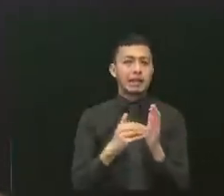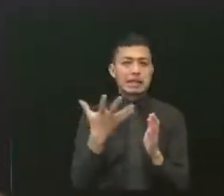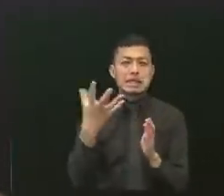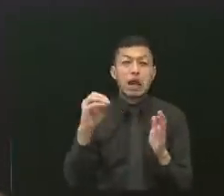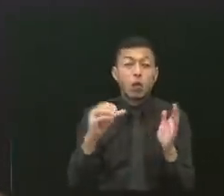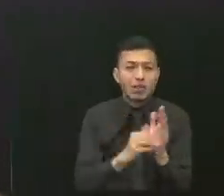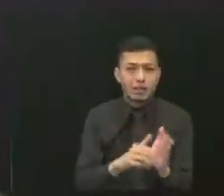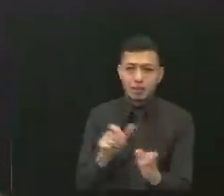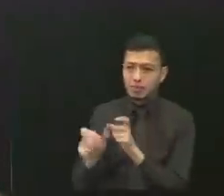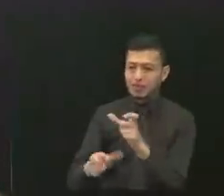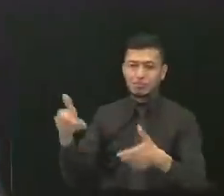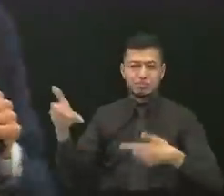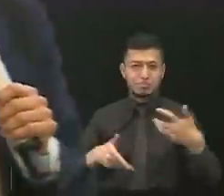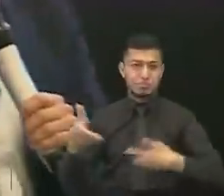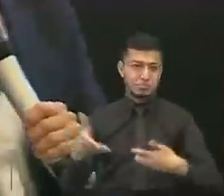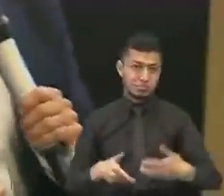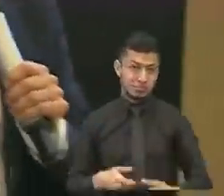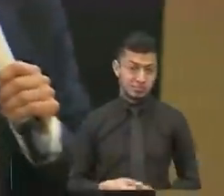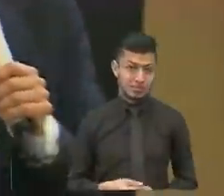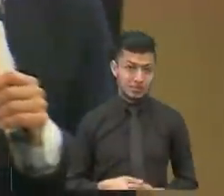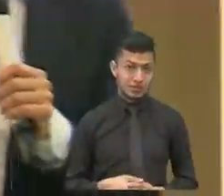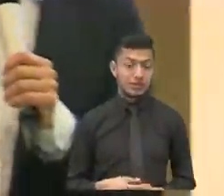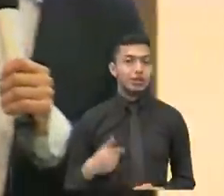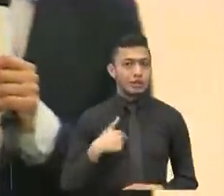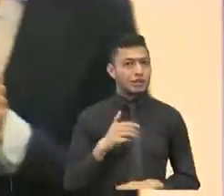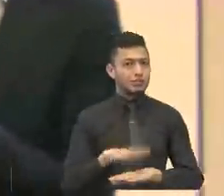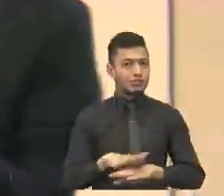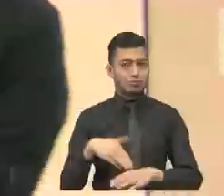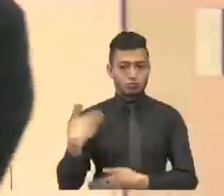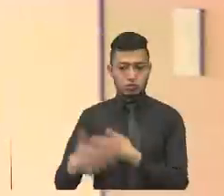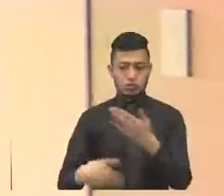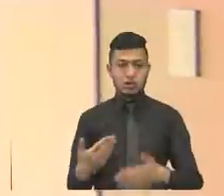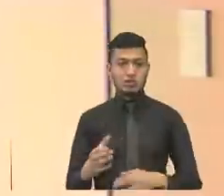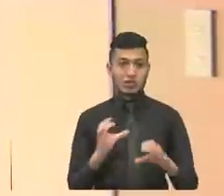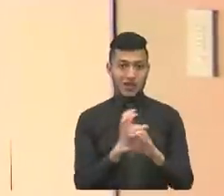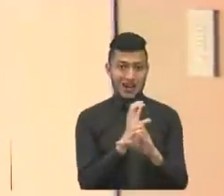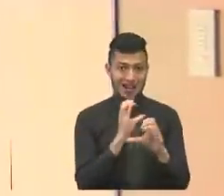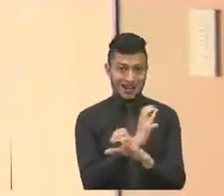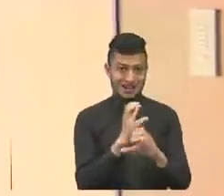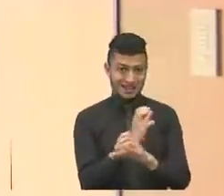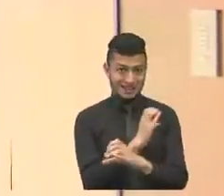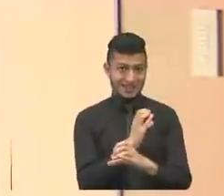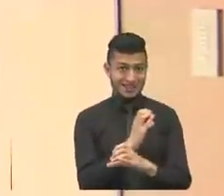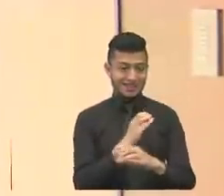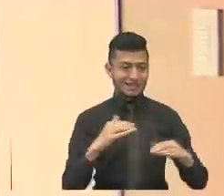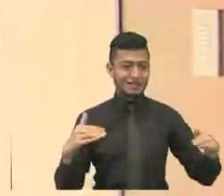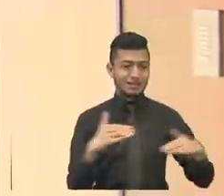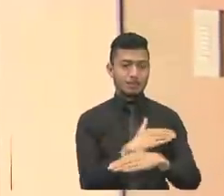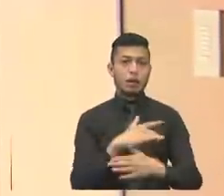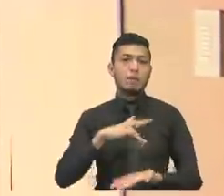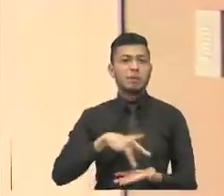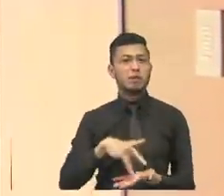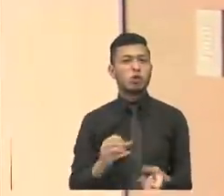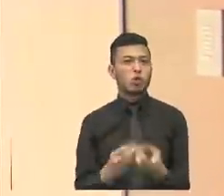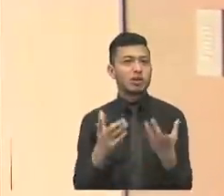50 mil. Yo quiero recordar que en el proceso de la troncal Caracas, en la séptima, participaron 3.600